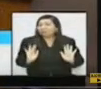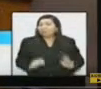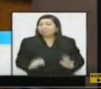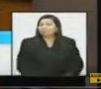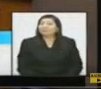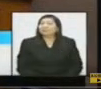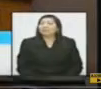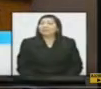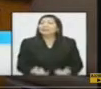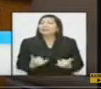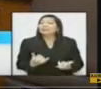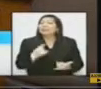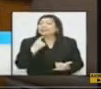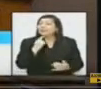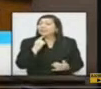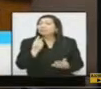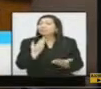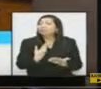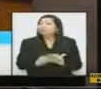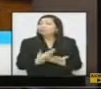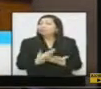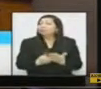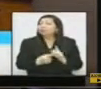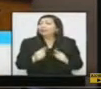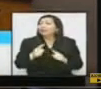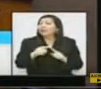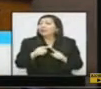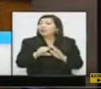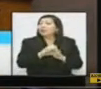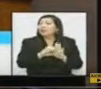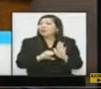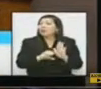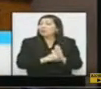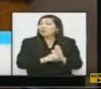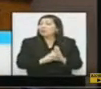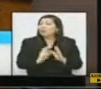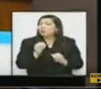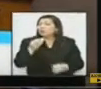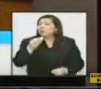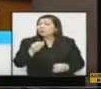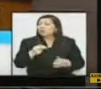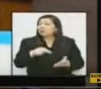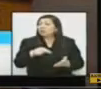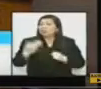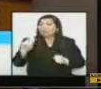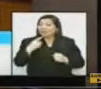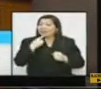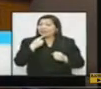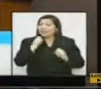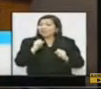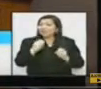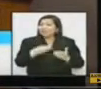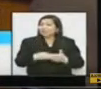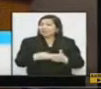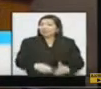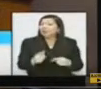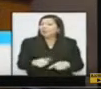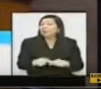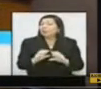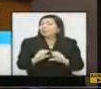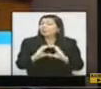yo quería compartir con ustedes algunas declaraciones de algunos congresos por ejemplo jorge del castillo dijo